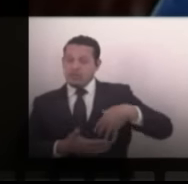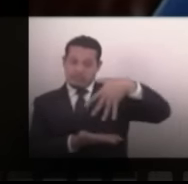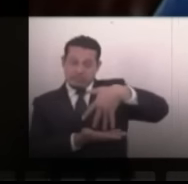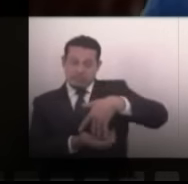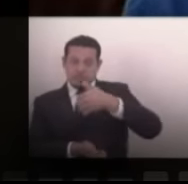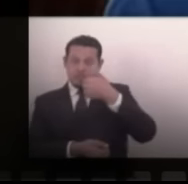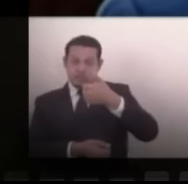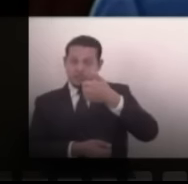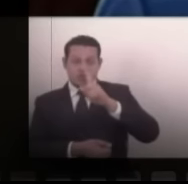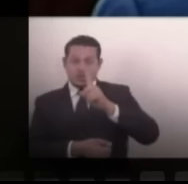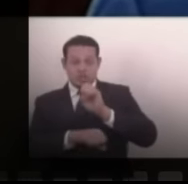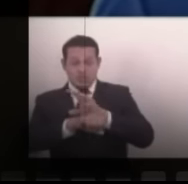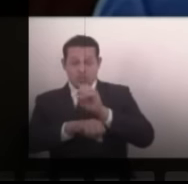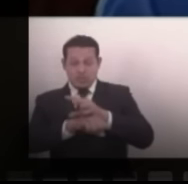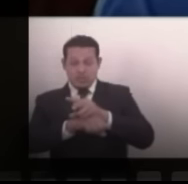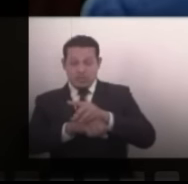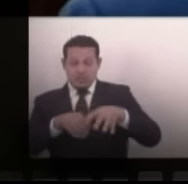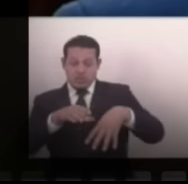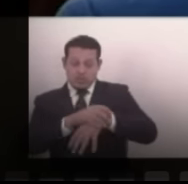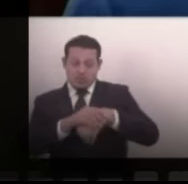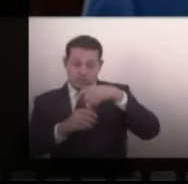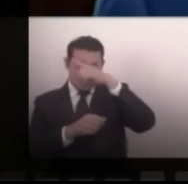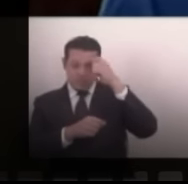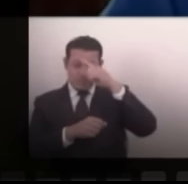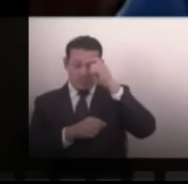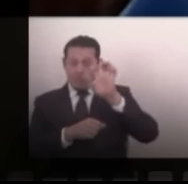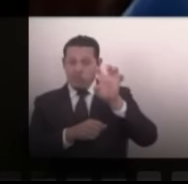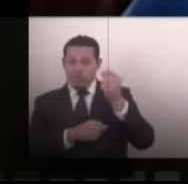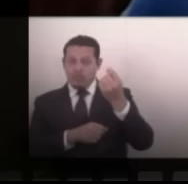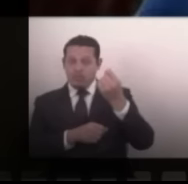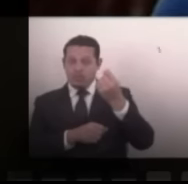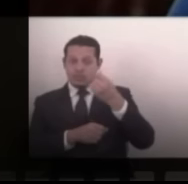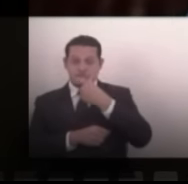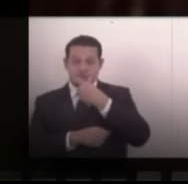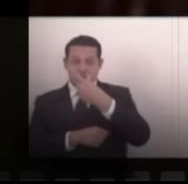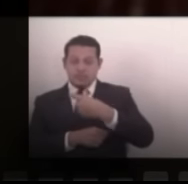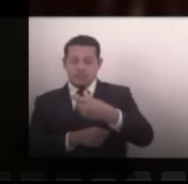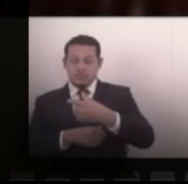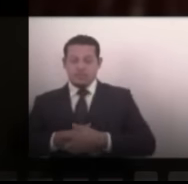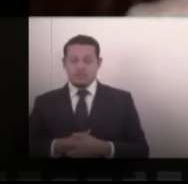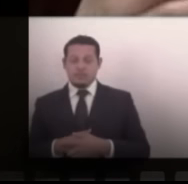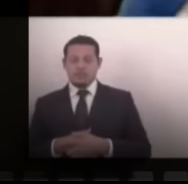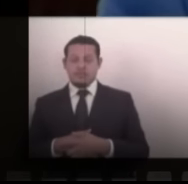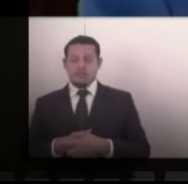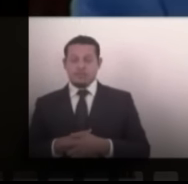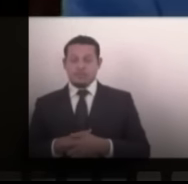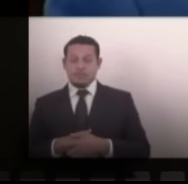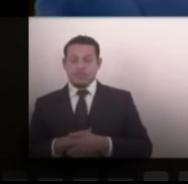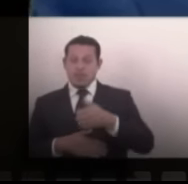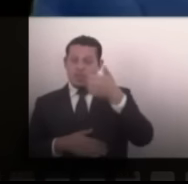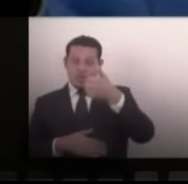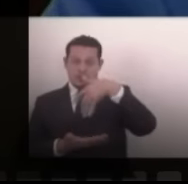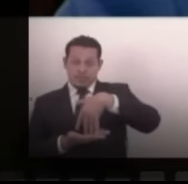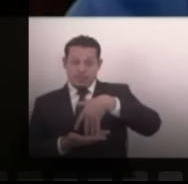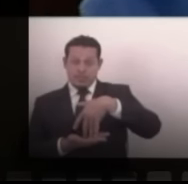buenos no le meterían la mano a la bolsa a los trabajadores y le robaran sus pensiones porque los buenos